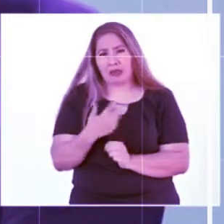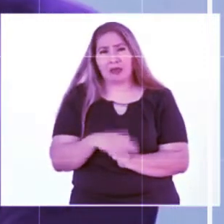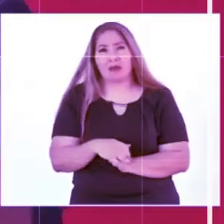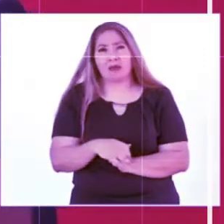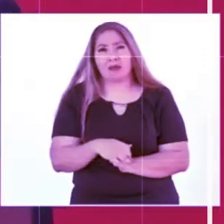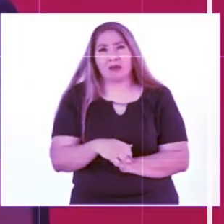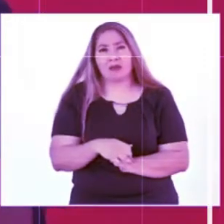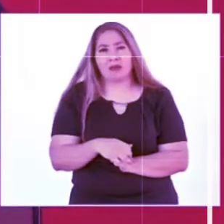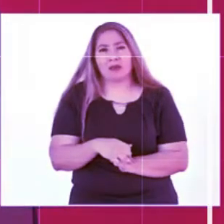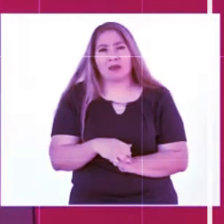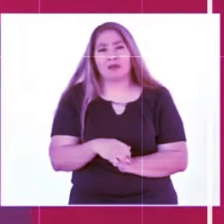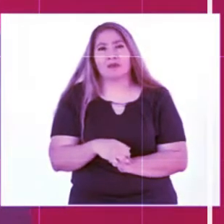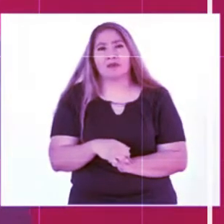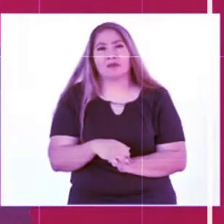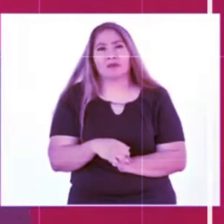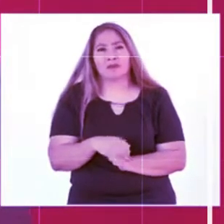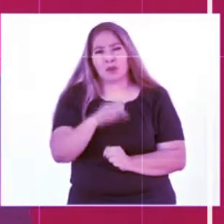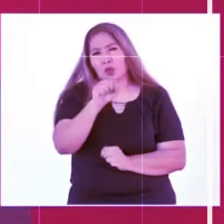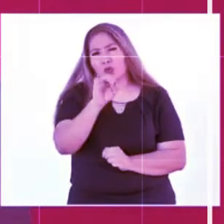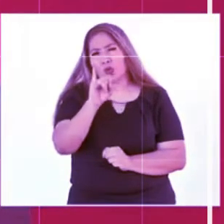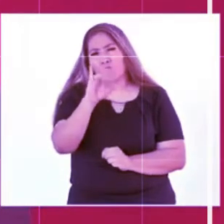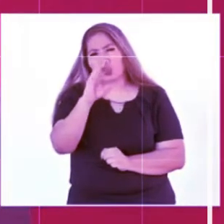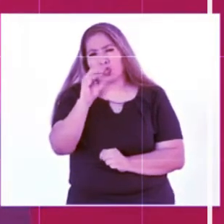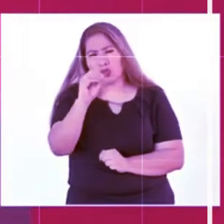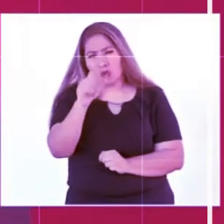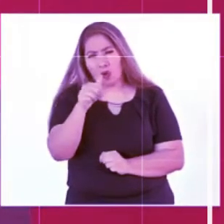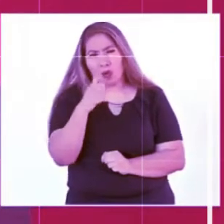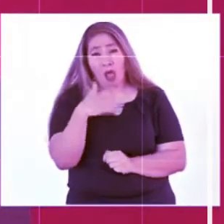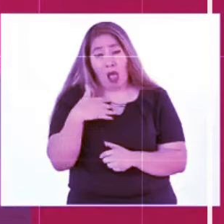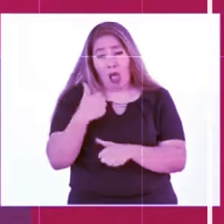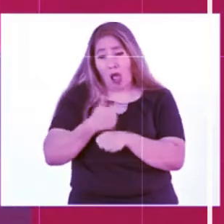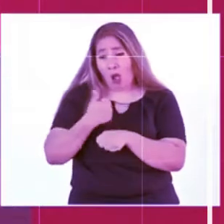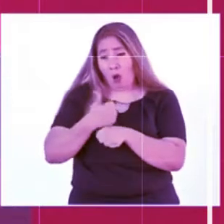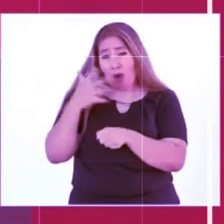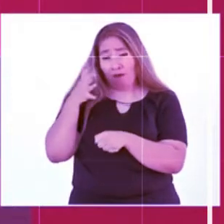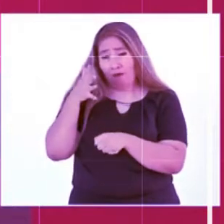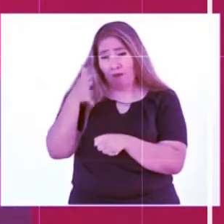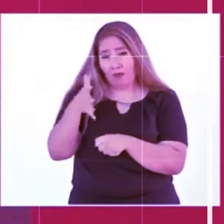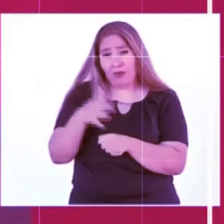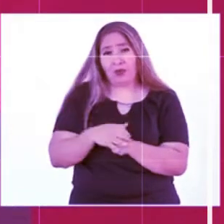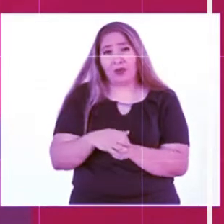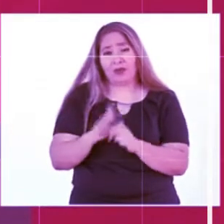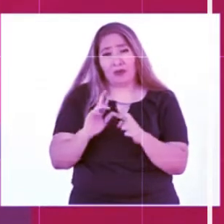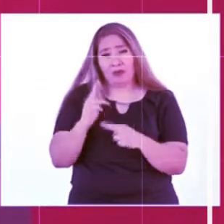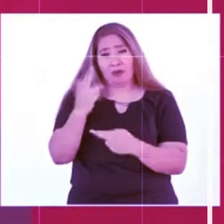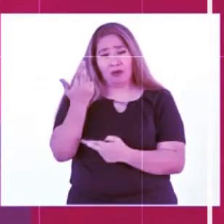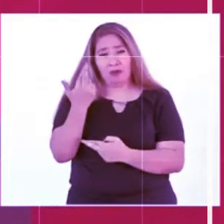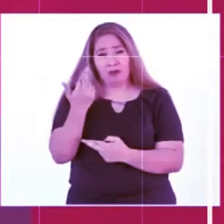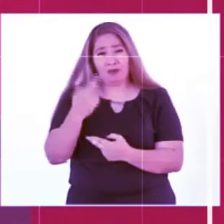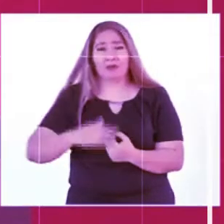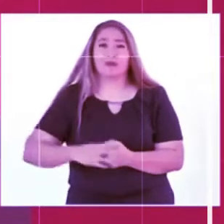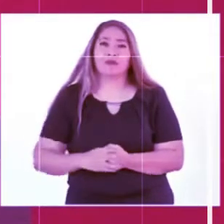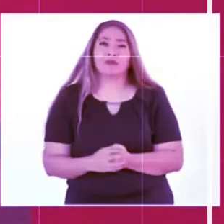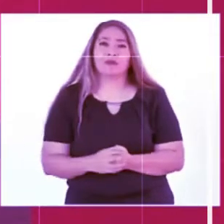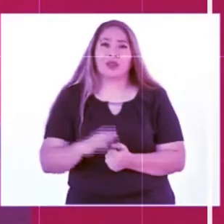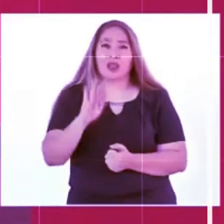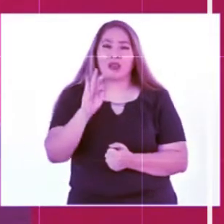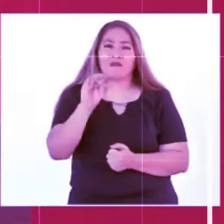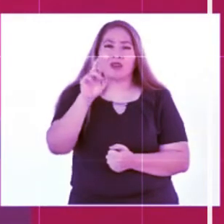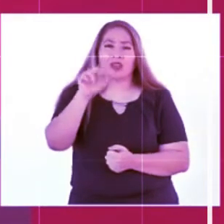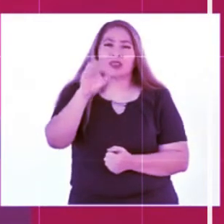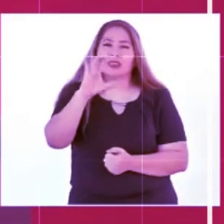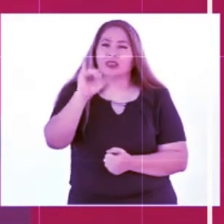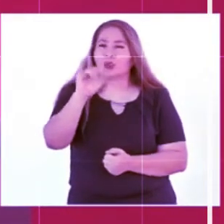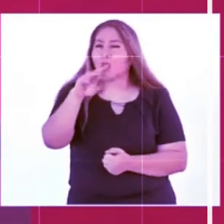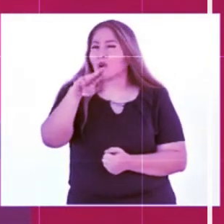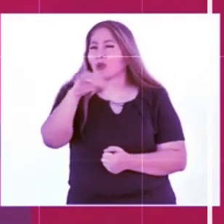socio don Evaristo, abuelo del futuro revolucionario Francisco I.